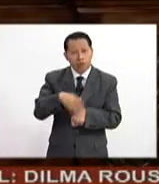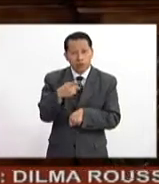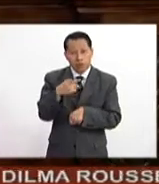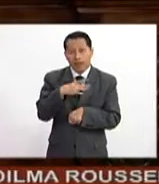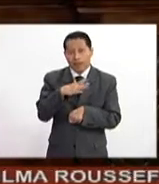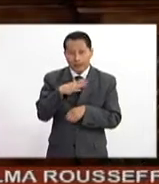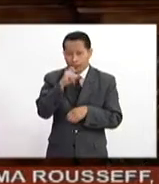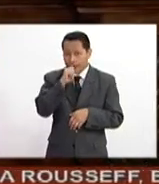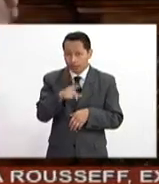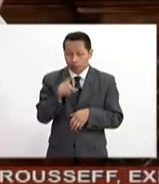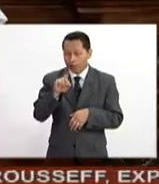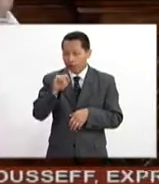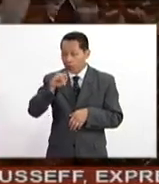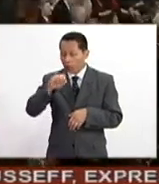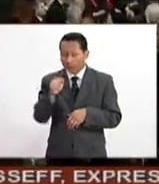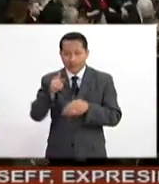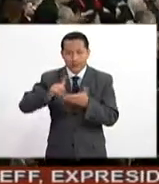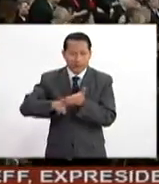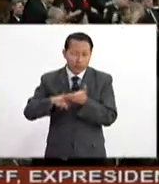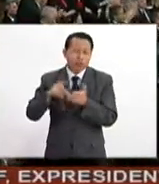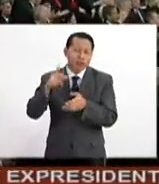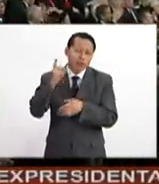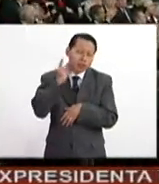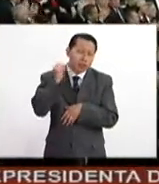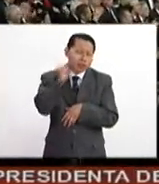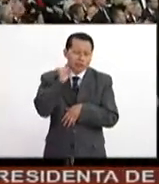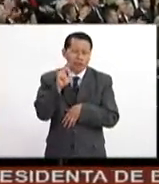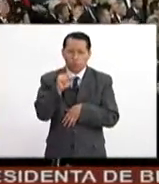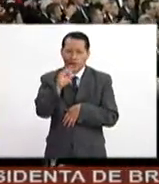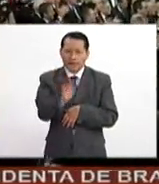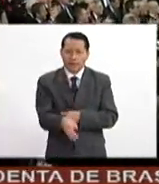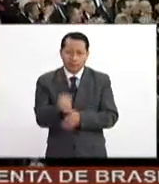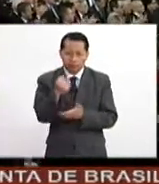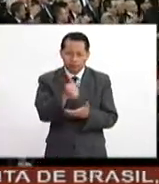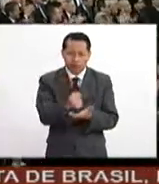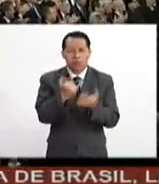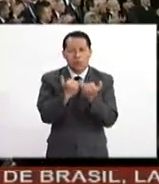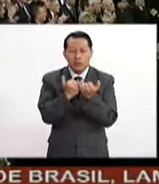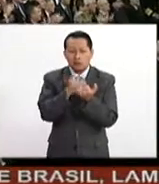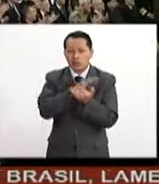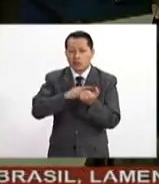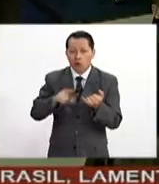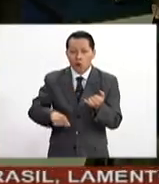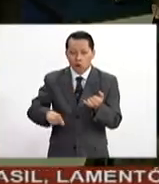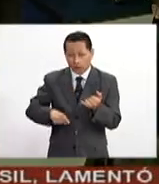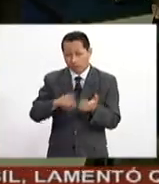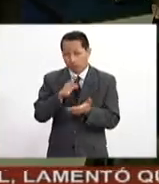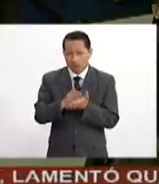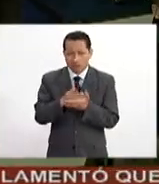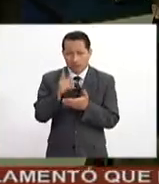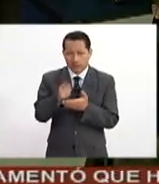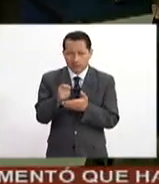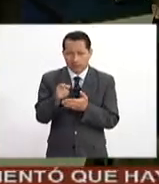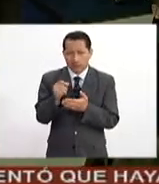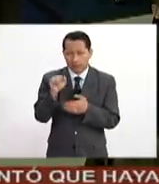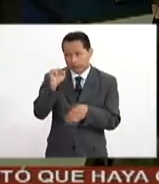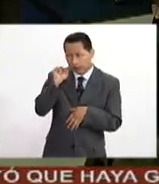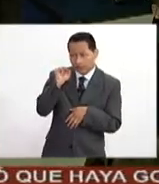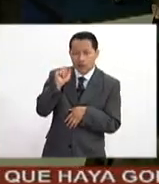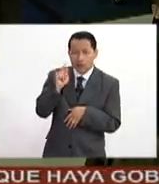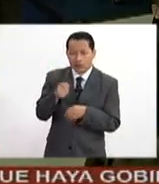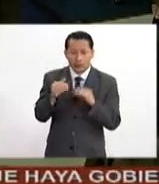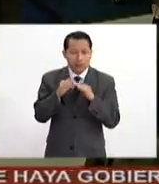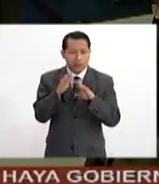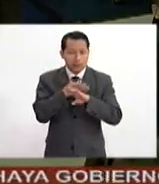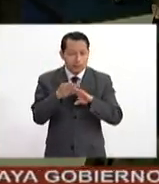en la Cámara Baja como en el Senado, que no aceptarían los fondos, y la realidad de una parálisis del gobierno era inminente a partir de este sábado, si la Casa